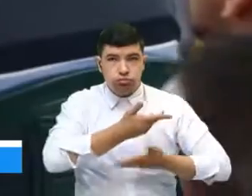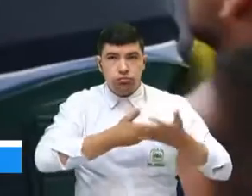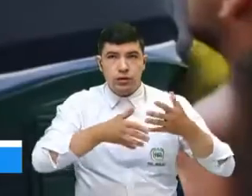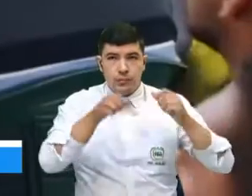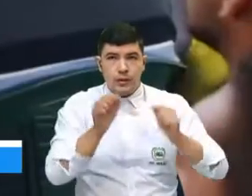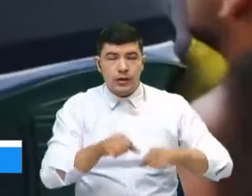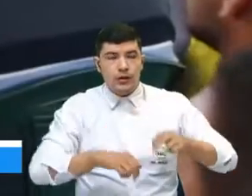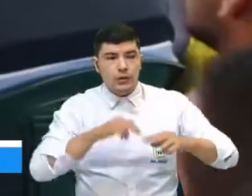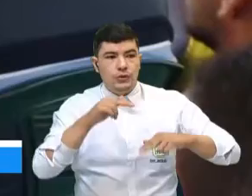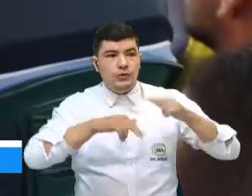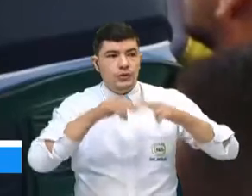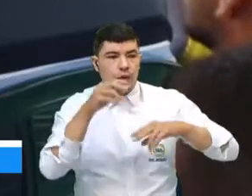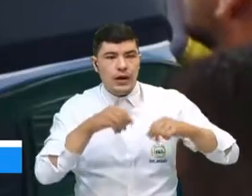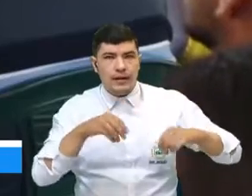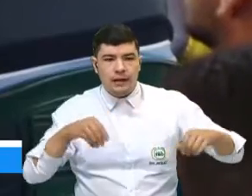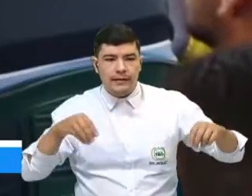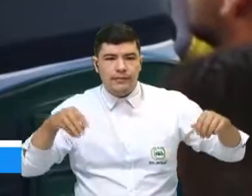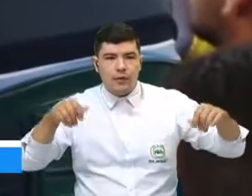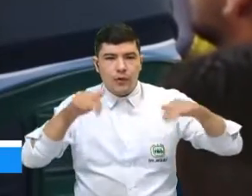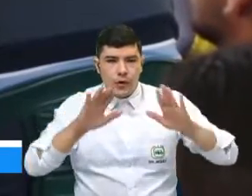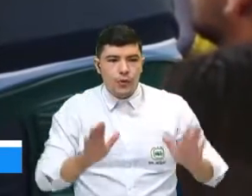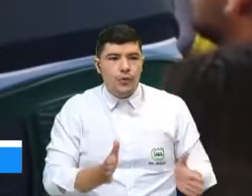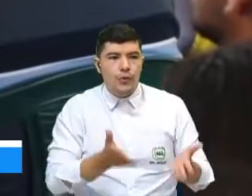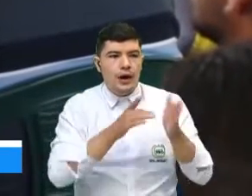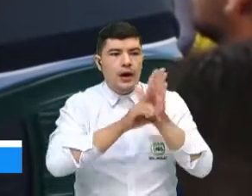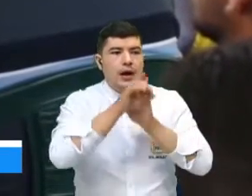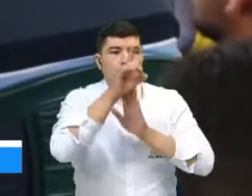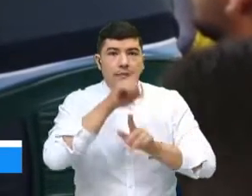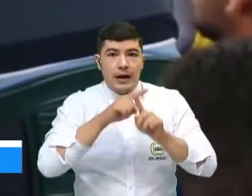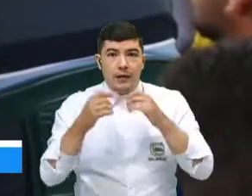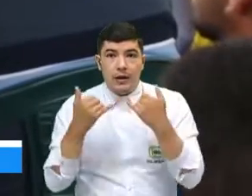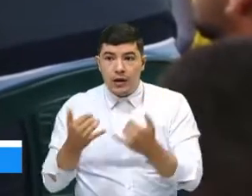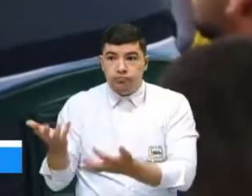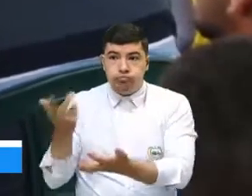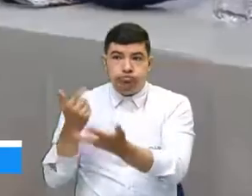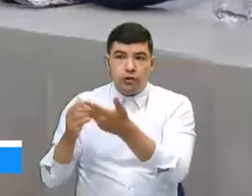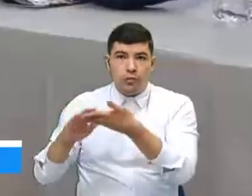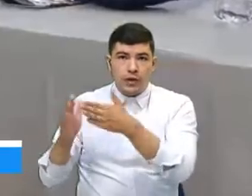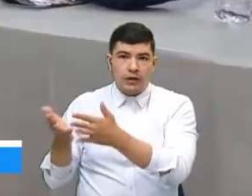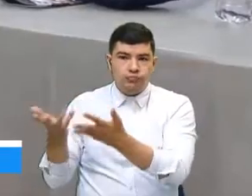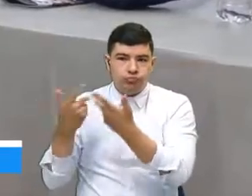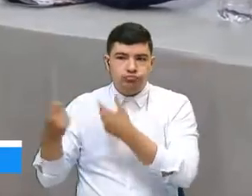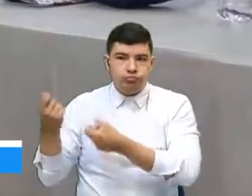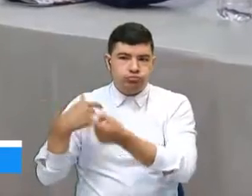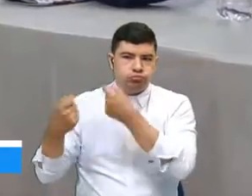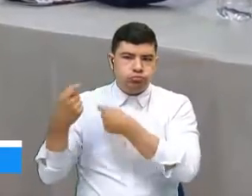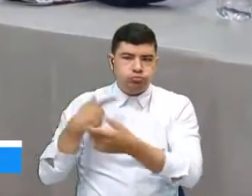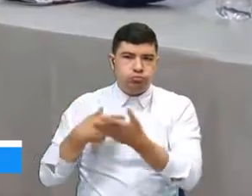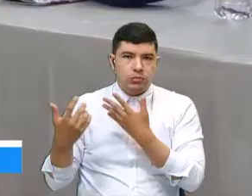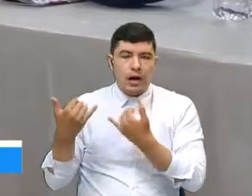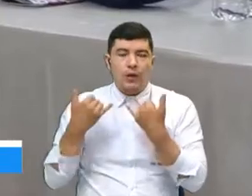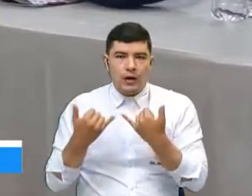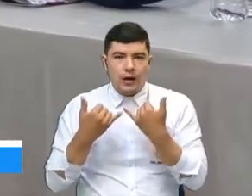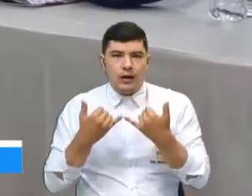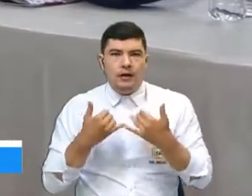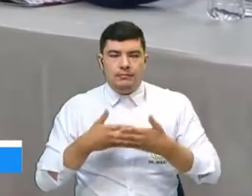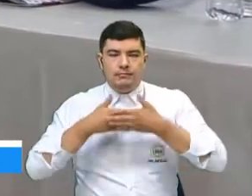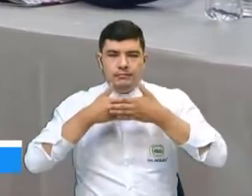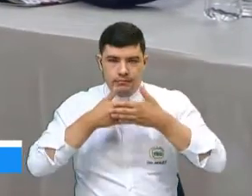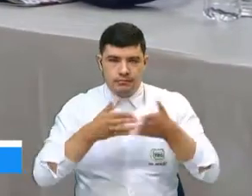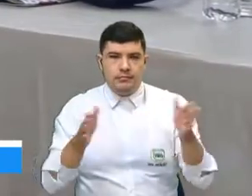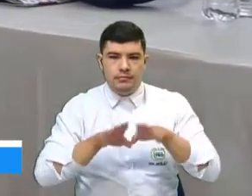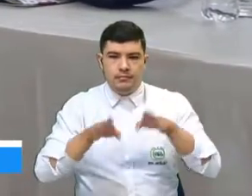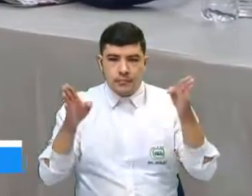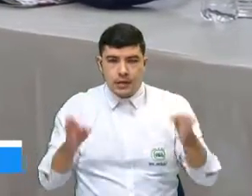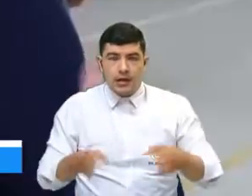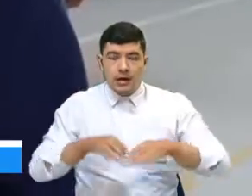territorio, y entonces a raíz de las inquietudes que se nos han presentado en el día de hoy, vamos a generar un espacio para,